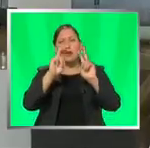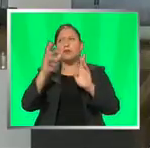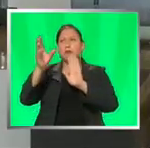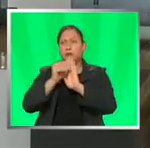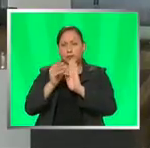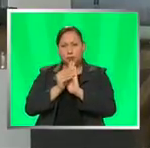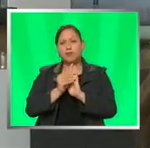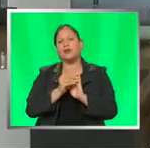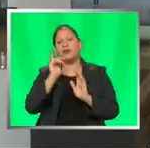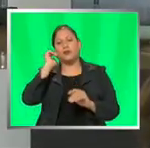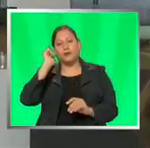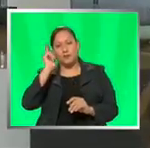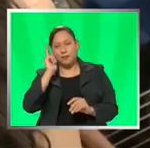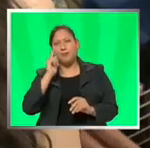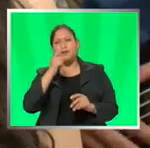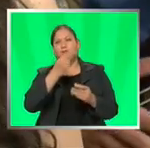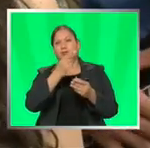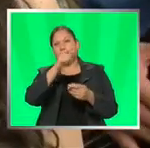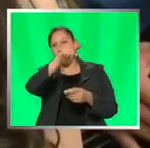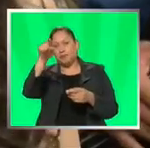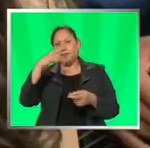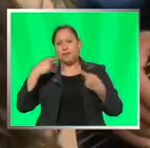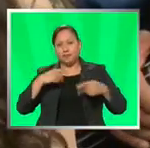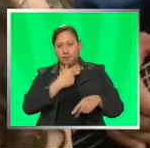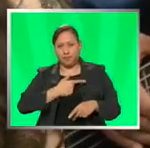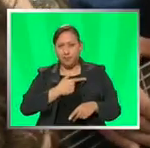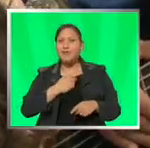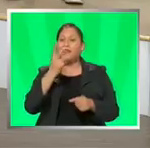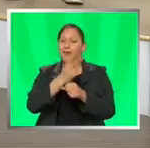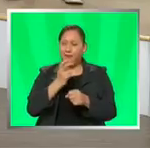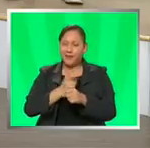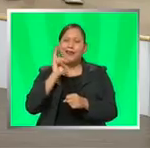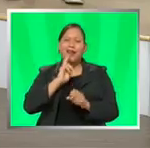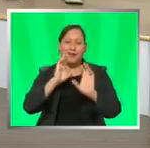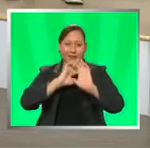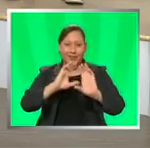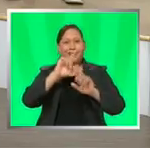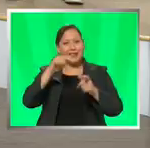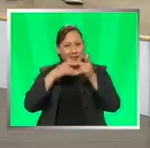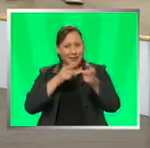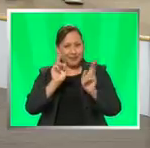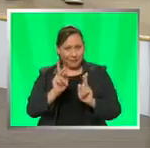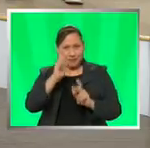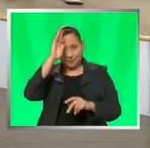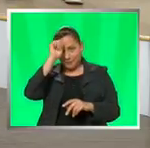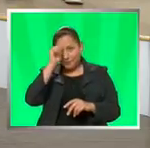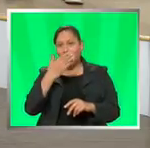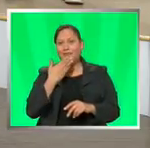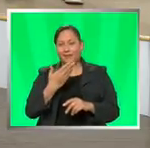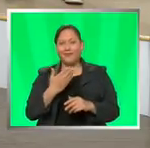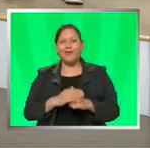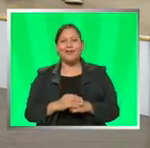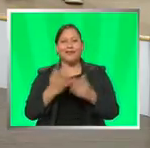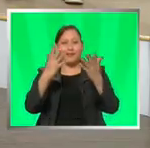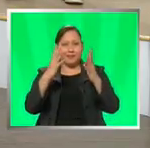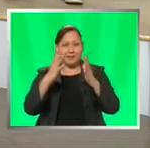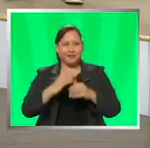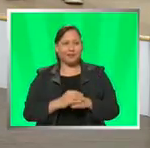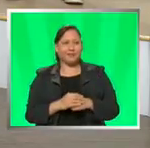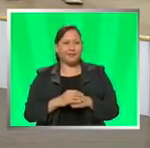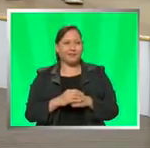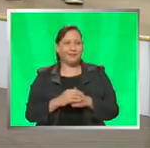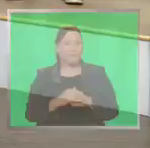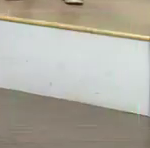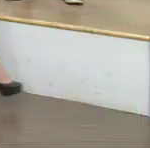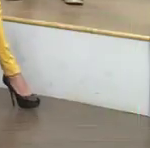pues la verdad, esperemos que sea del gusto de todo el público. Los invito a cantar un momento y después seguimos platicando, ¿sale? Me parece, claro, muy bien. Sí. Con permiso.